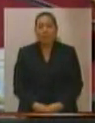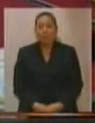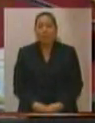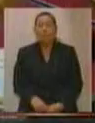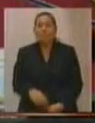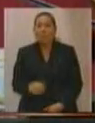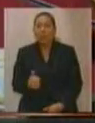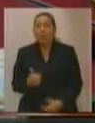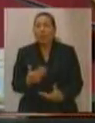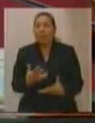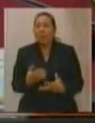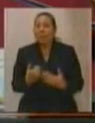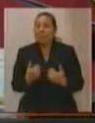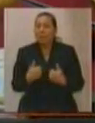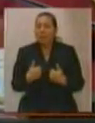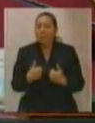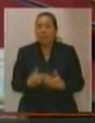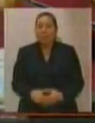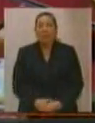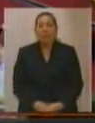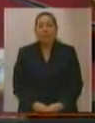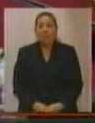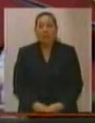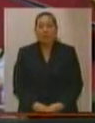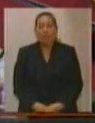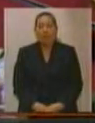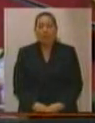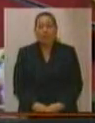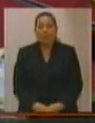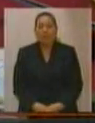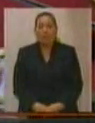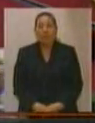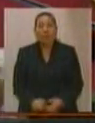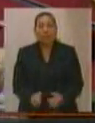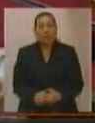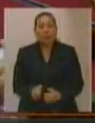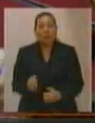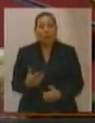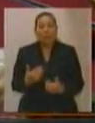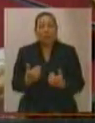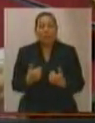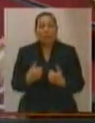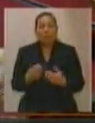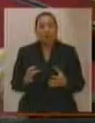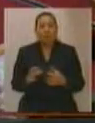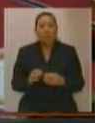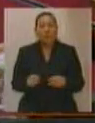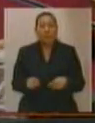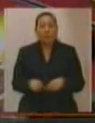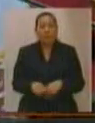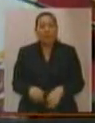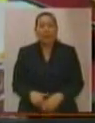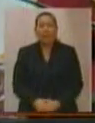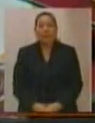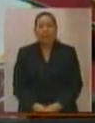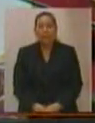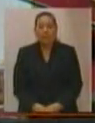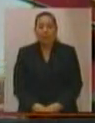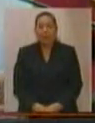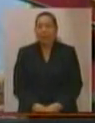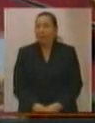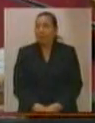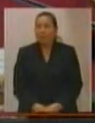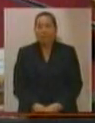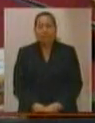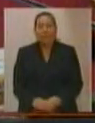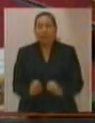y por otro lado querer tener este tipo de gestos, ¿no?, con terceros con los cuales tienen o no vínculos de parentesco. Entonces, no